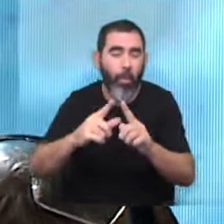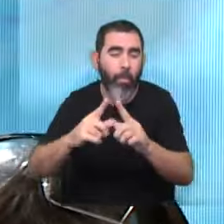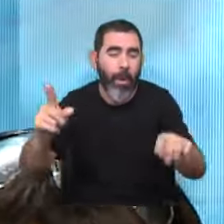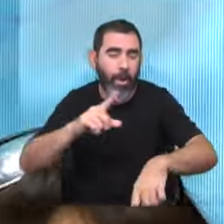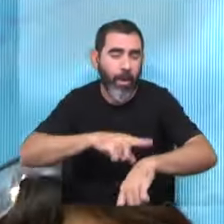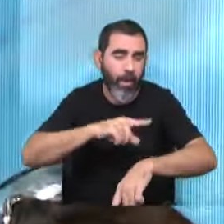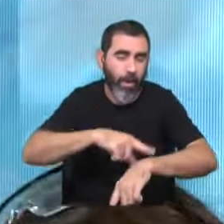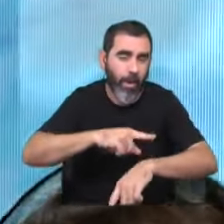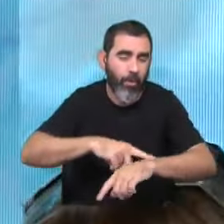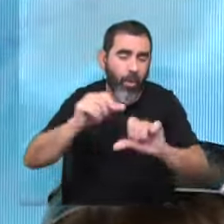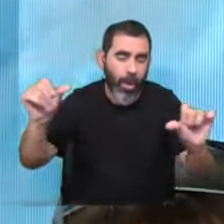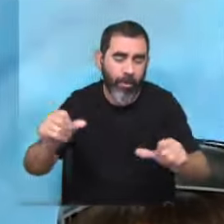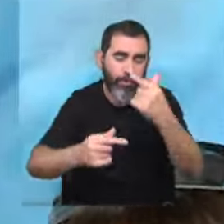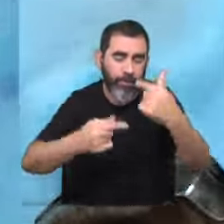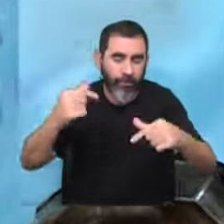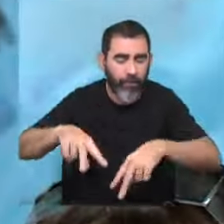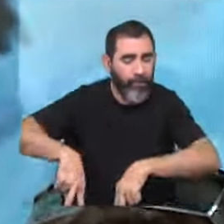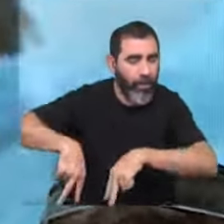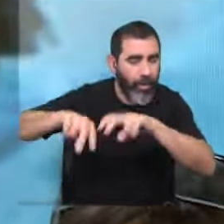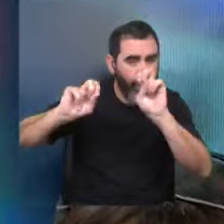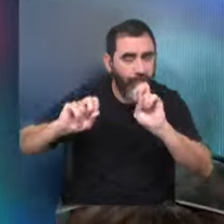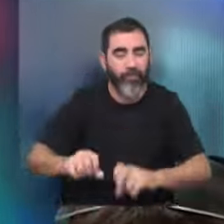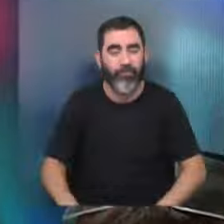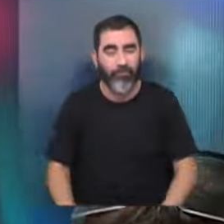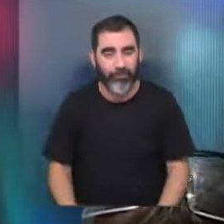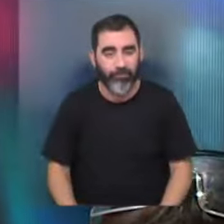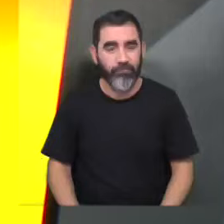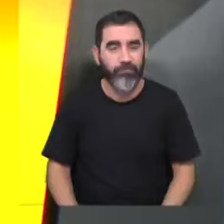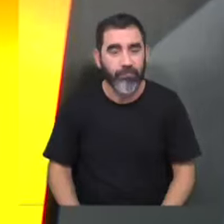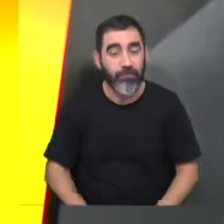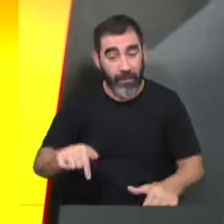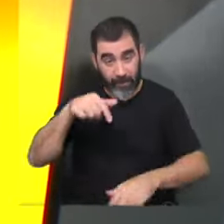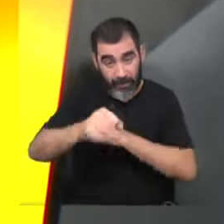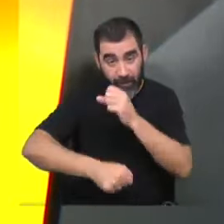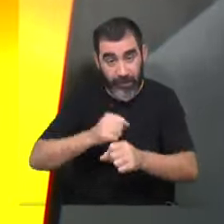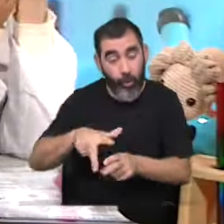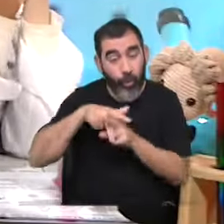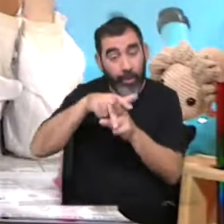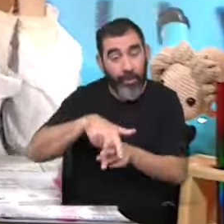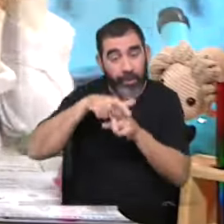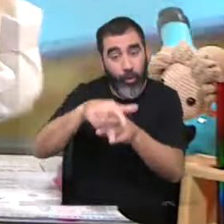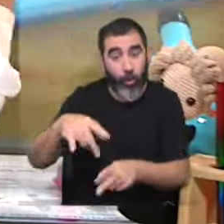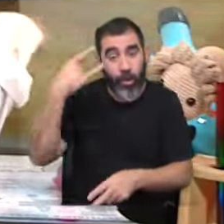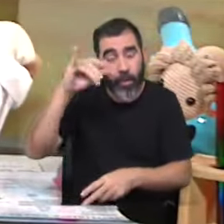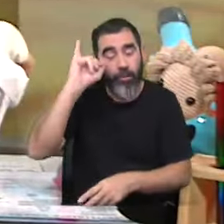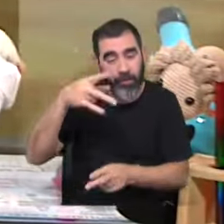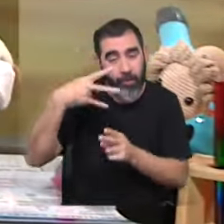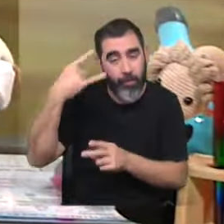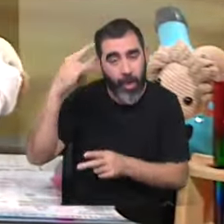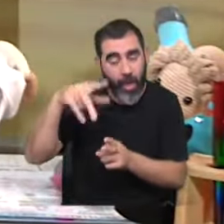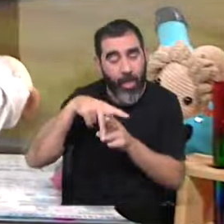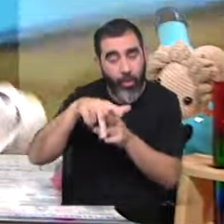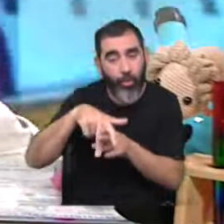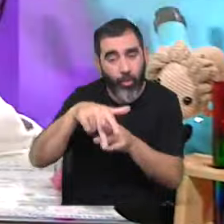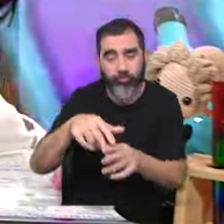largos, claro. Tenemos otras actividades también de exploración, no solo experimentos. ¿Ya estuvieron este año en las Criollas del Prado? Estuvimos en la Rural del Prado, sí, en las Criollas, y